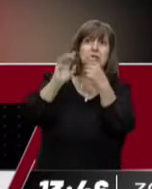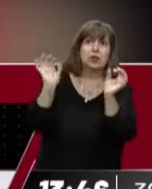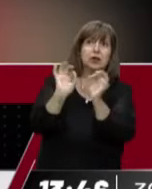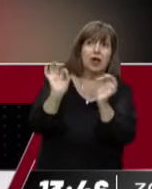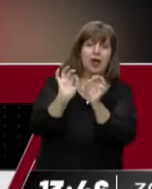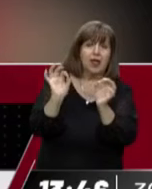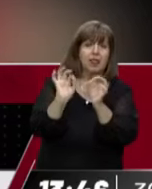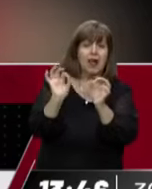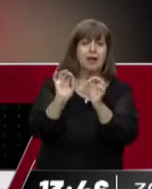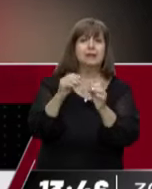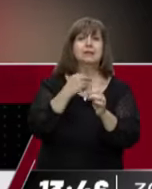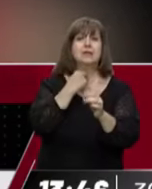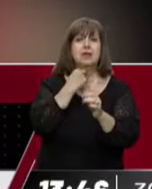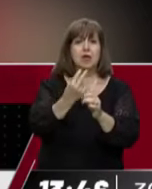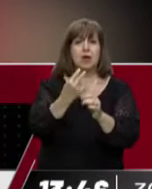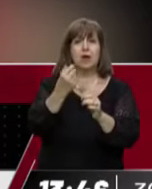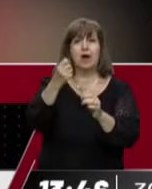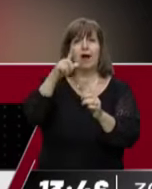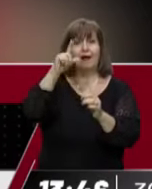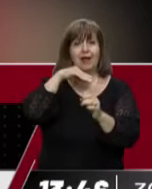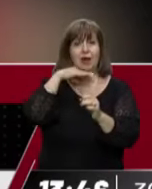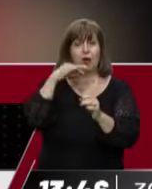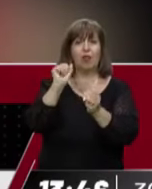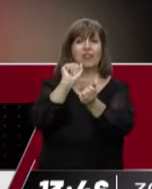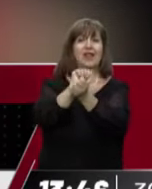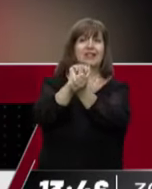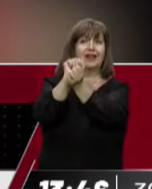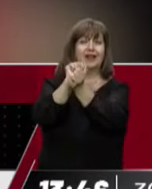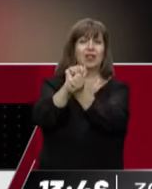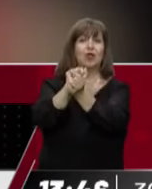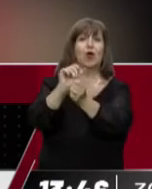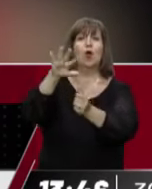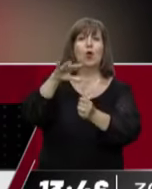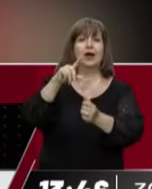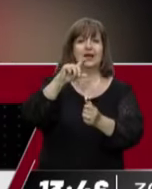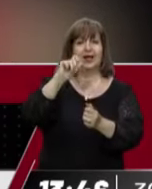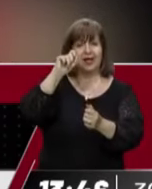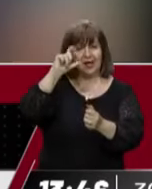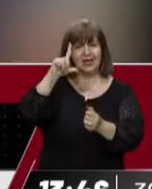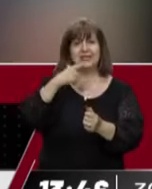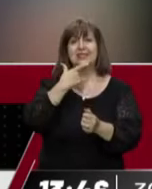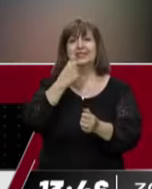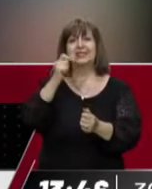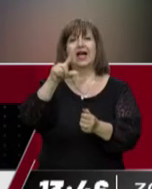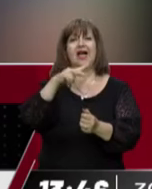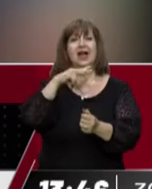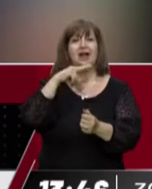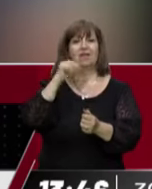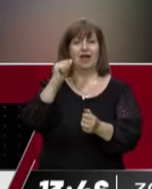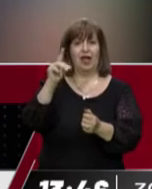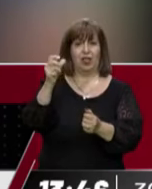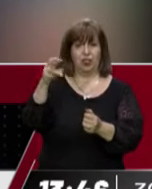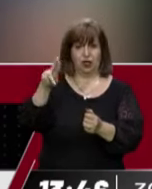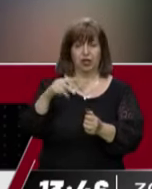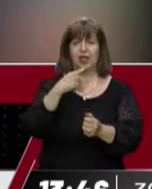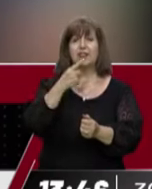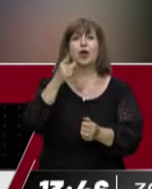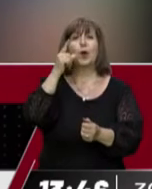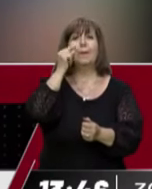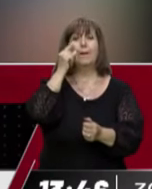situación de Alejo, que está detenido en un penal allí en El Salvador. Y nos decía lo siguiente Mauricio Arias, a quien propongo escuchar.